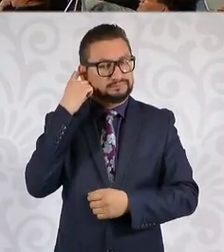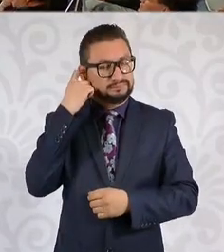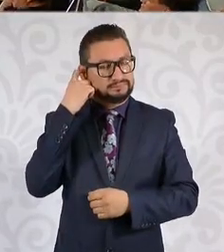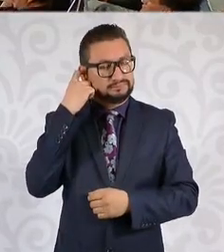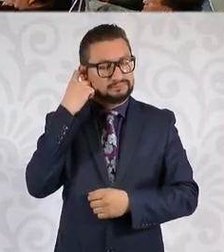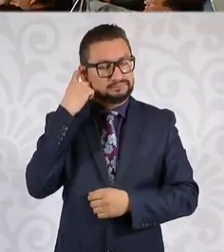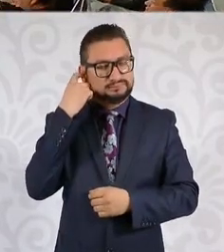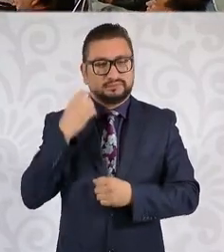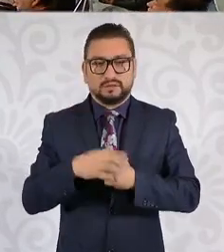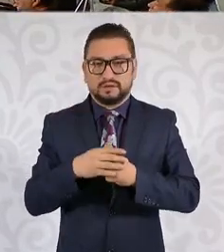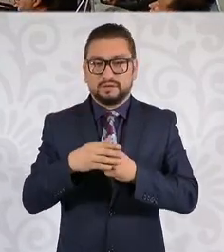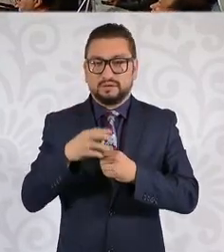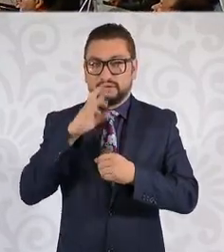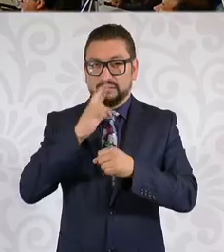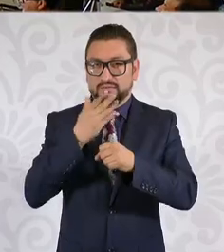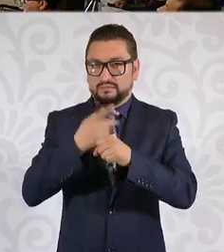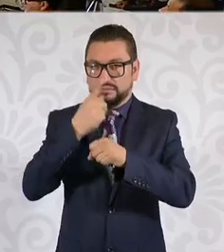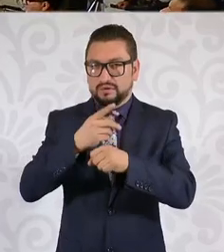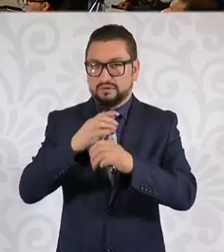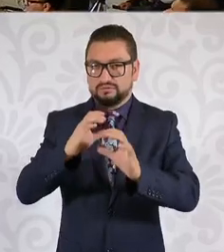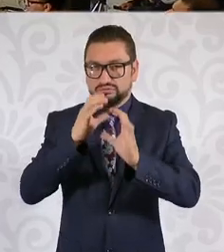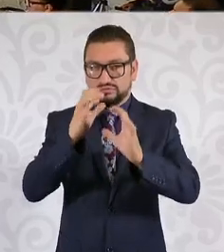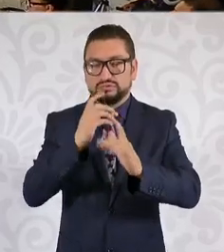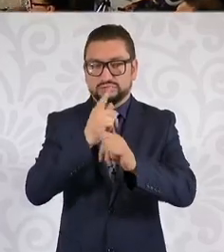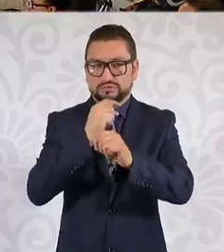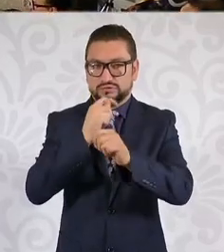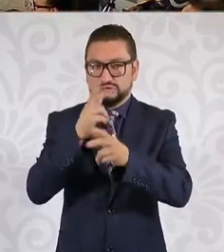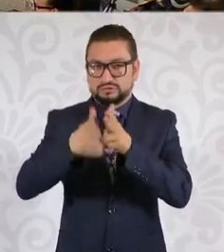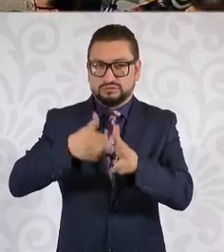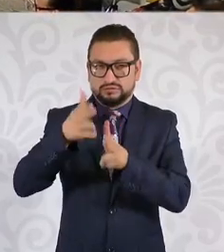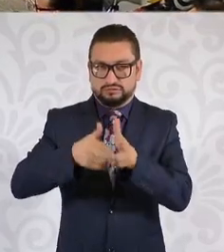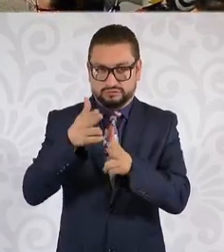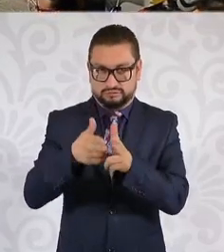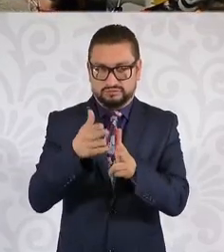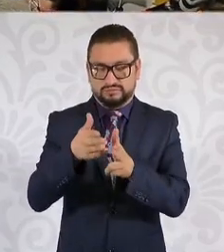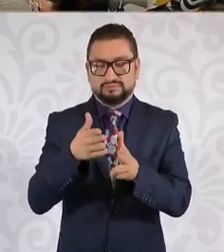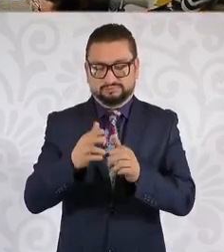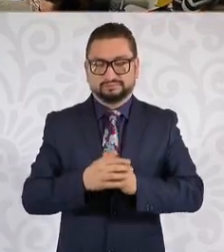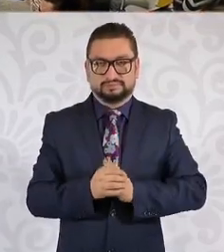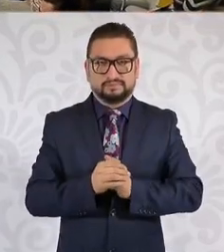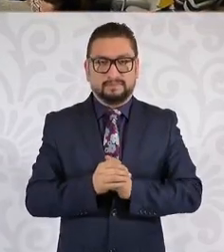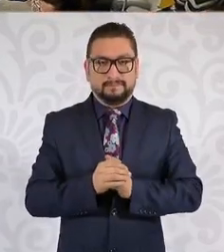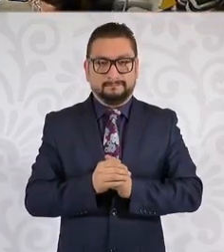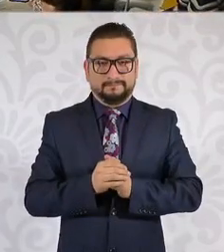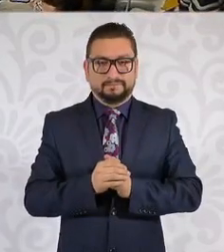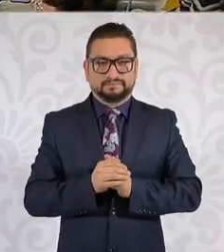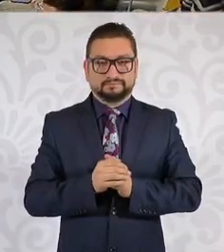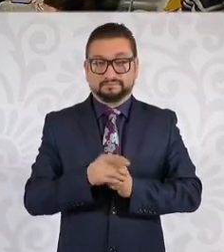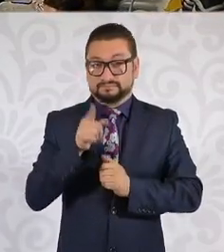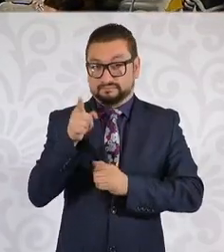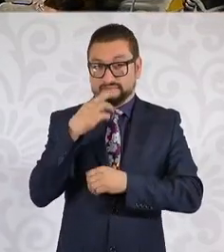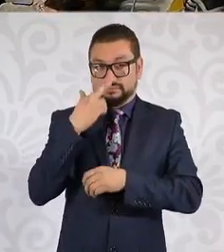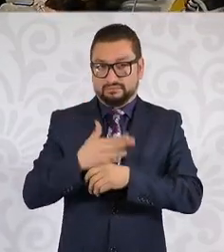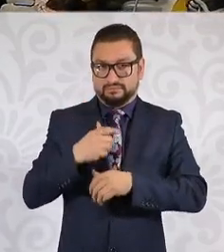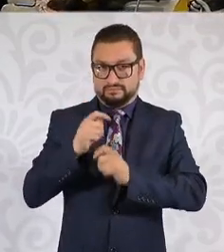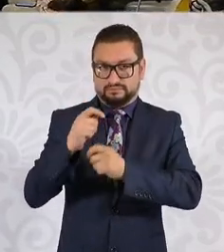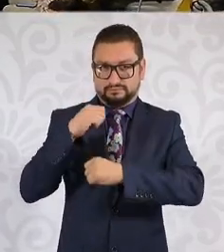Reguladora de Transporte Ferroviario. Él se va a encargar de